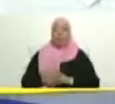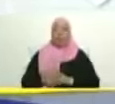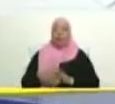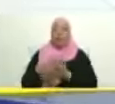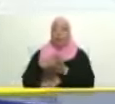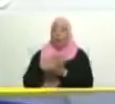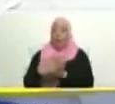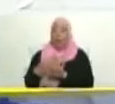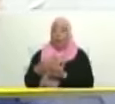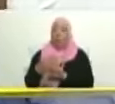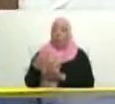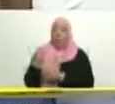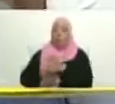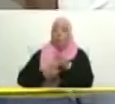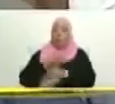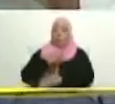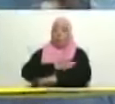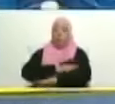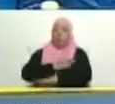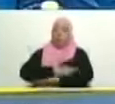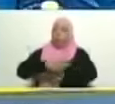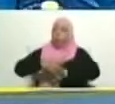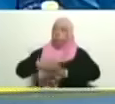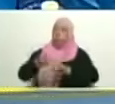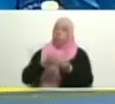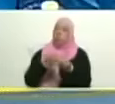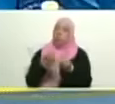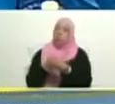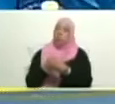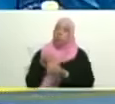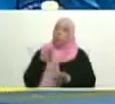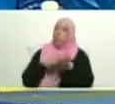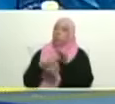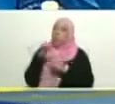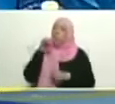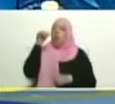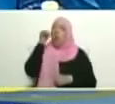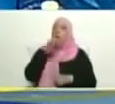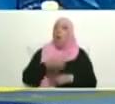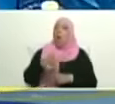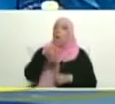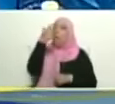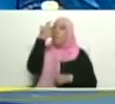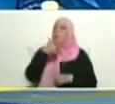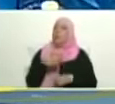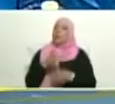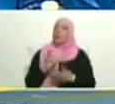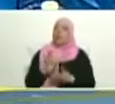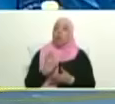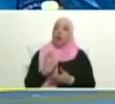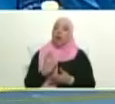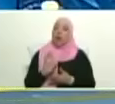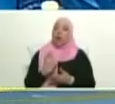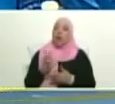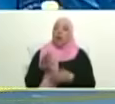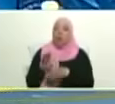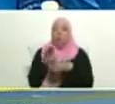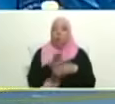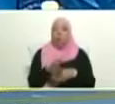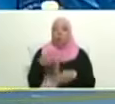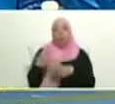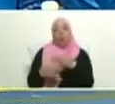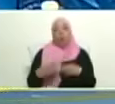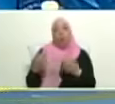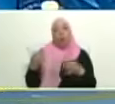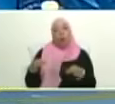ejemplo y arengar a su tropa, a su personal. Ustedes lo hacen regularmente,